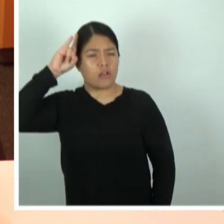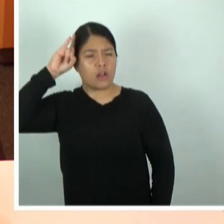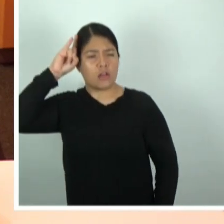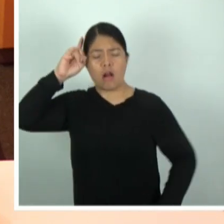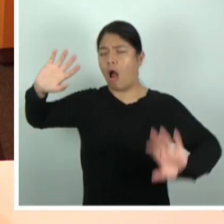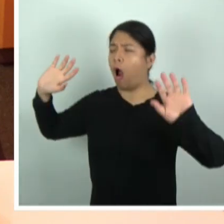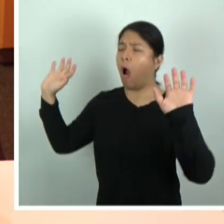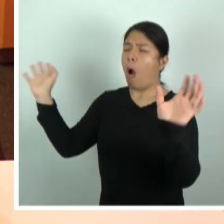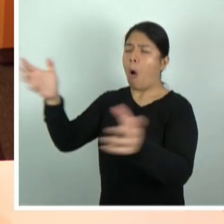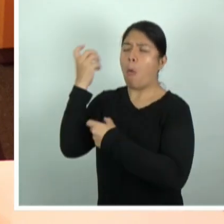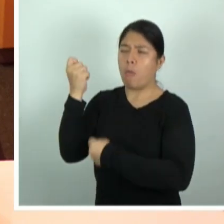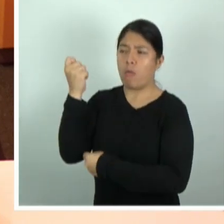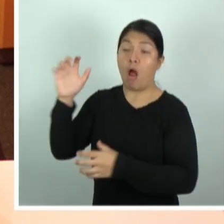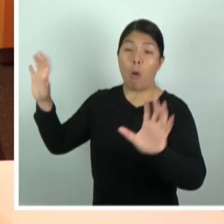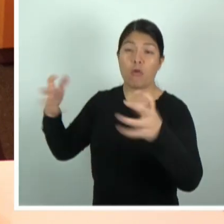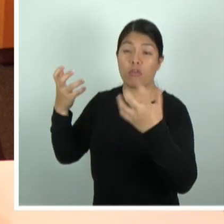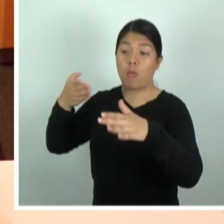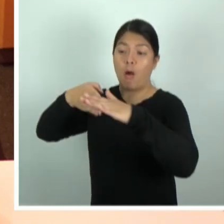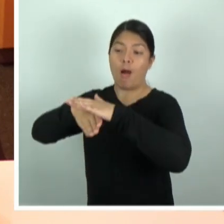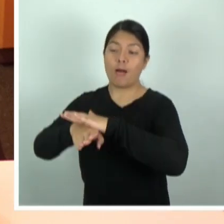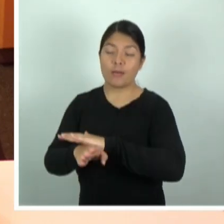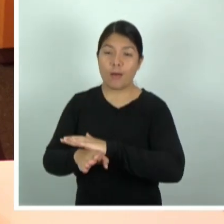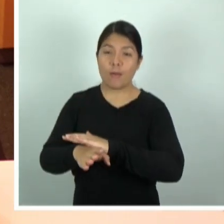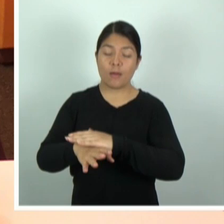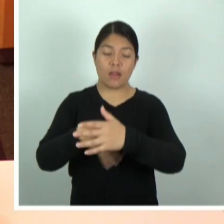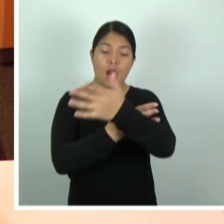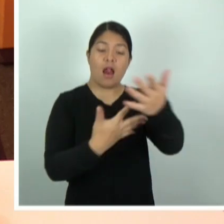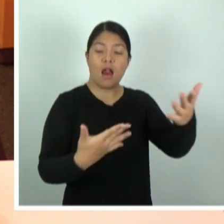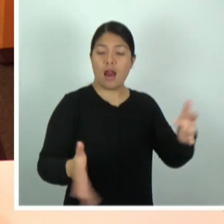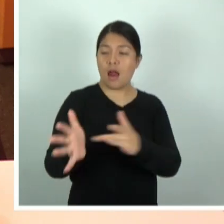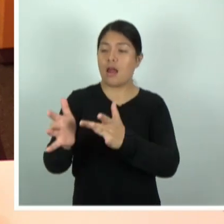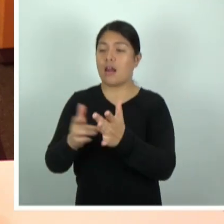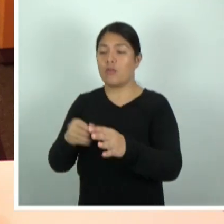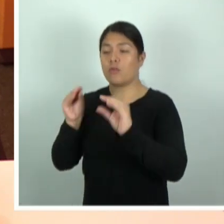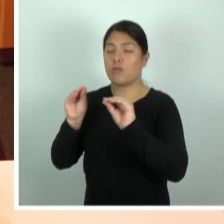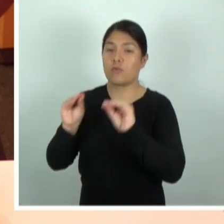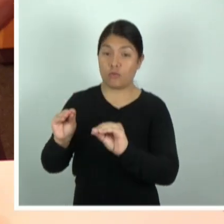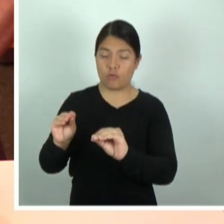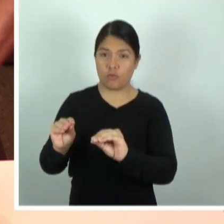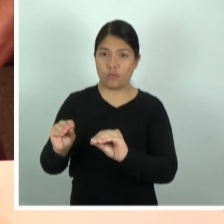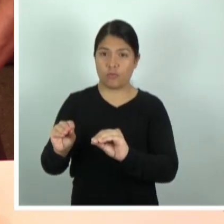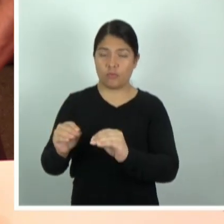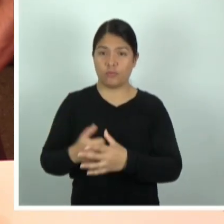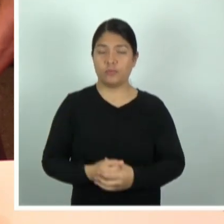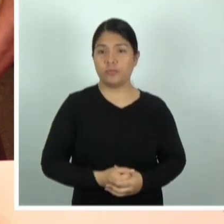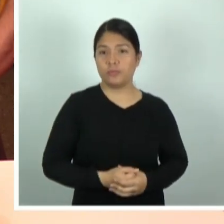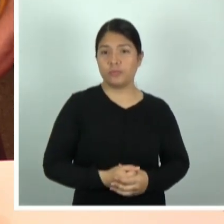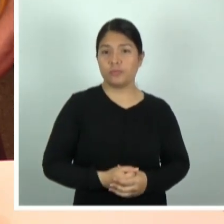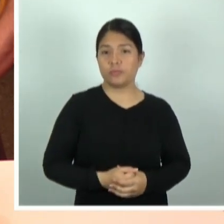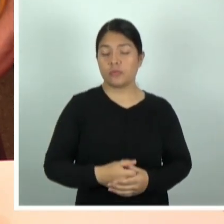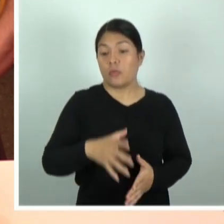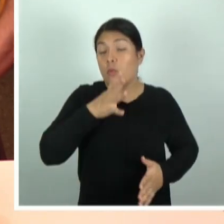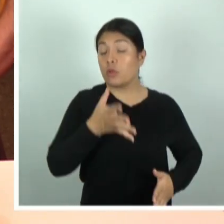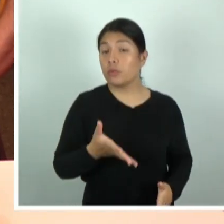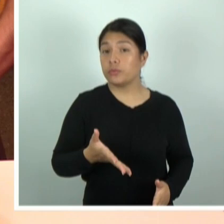la sangre de Jesucristo. Aquel que acusa a los hermanos, lo hemos vencido. ¿Por qué?